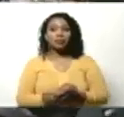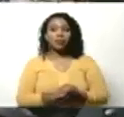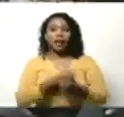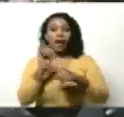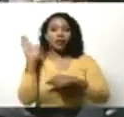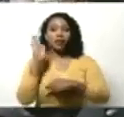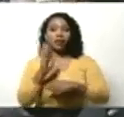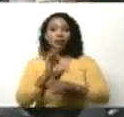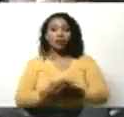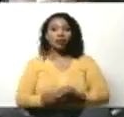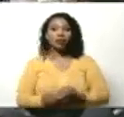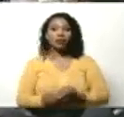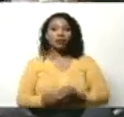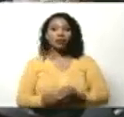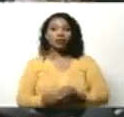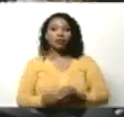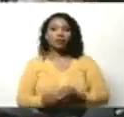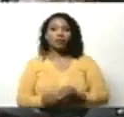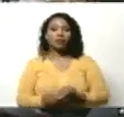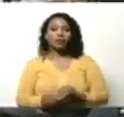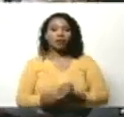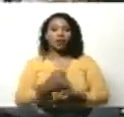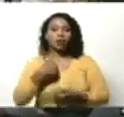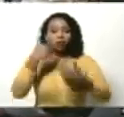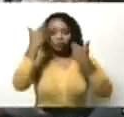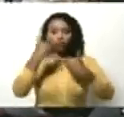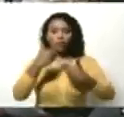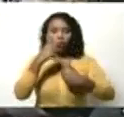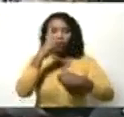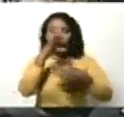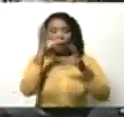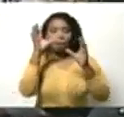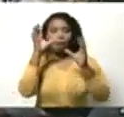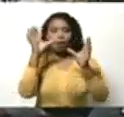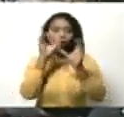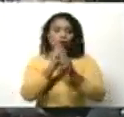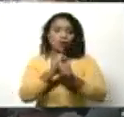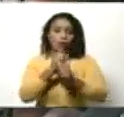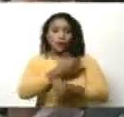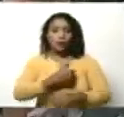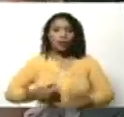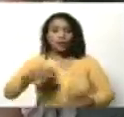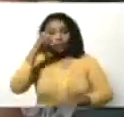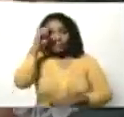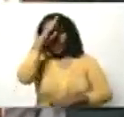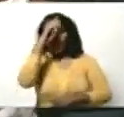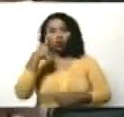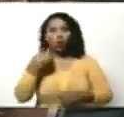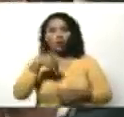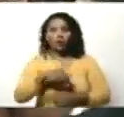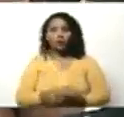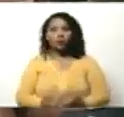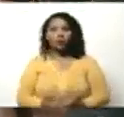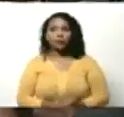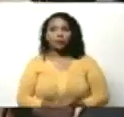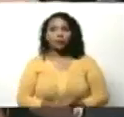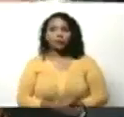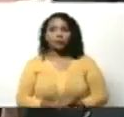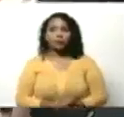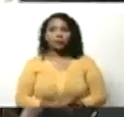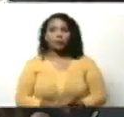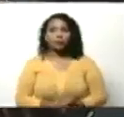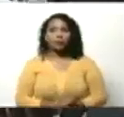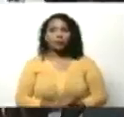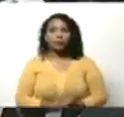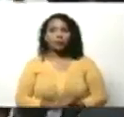venimos nosotros. Y soy una persona de la confianza del presidente Petro y por eso estoy aquí. Pero se habló sobre la solicitud de extradición a opositores que